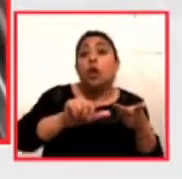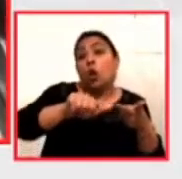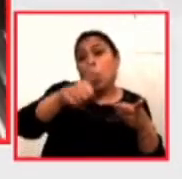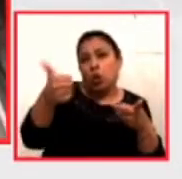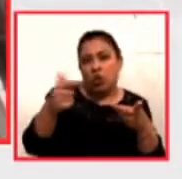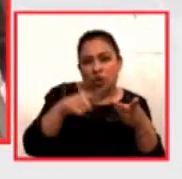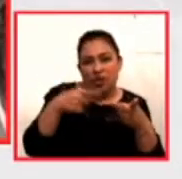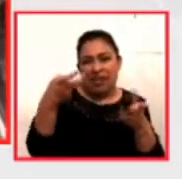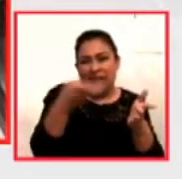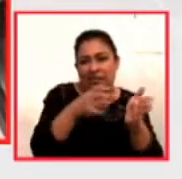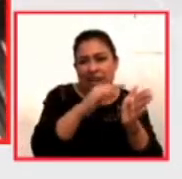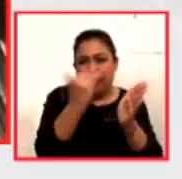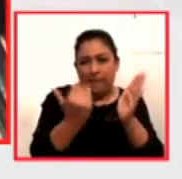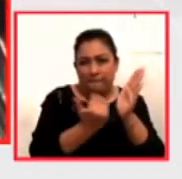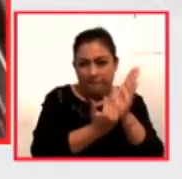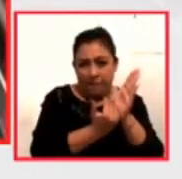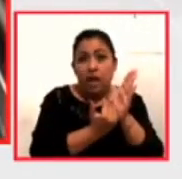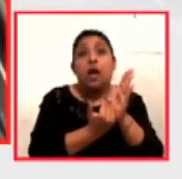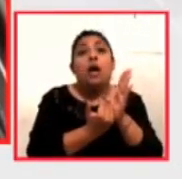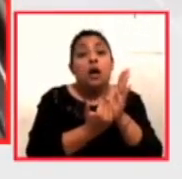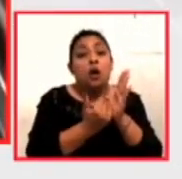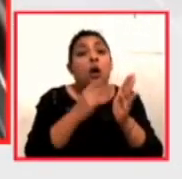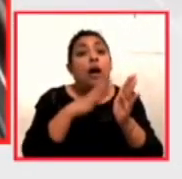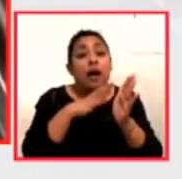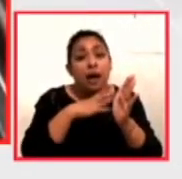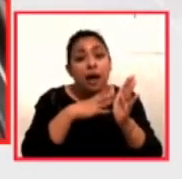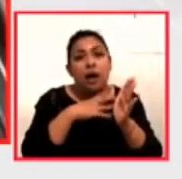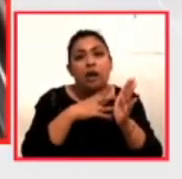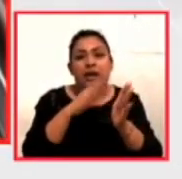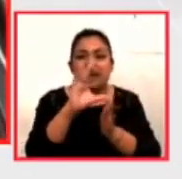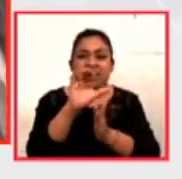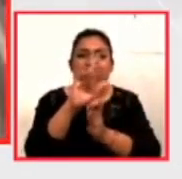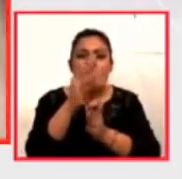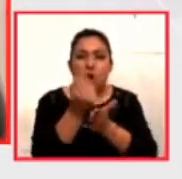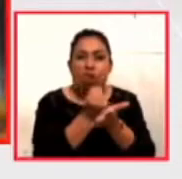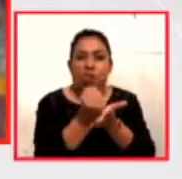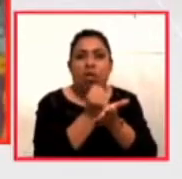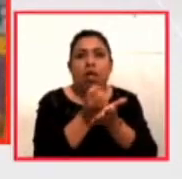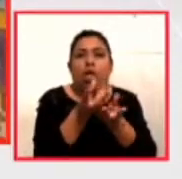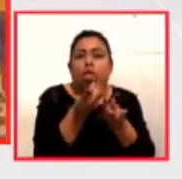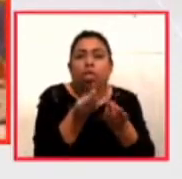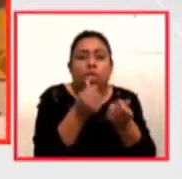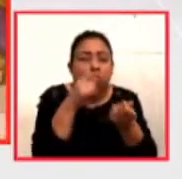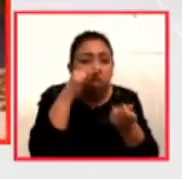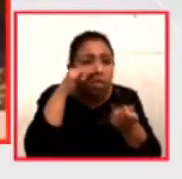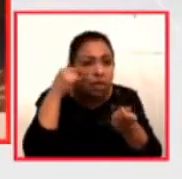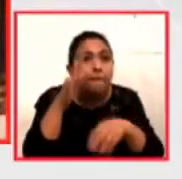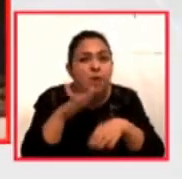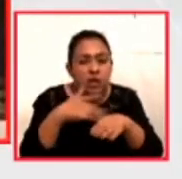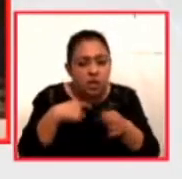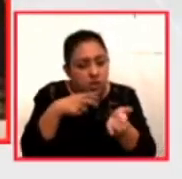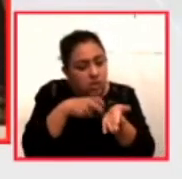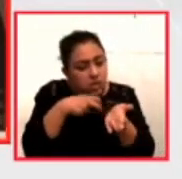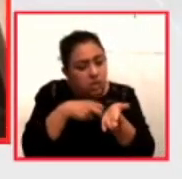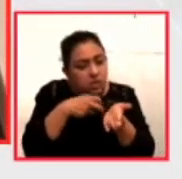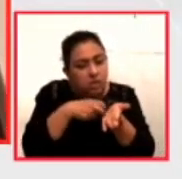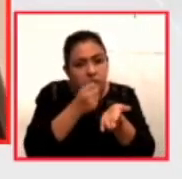está aquí abajo, está hecho con marcador crayola que está deslavado y por eso los voy a restaurar.